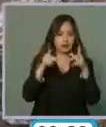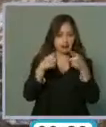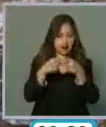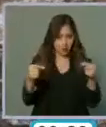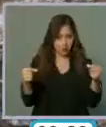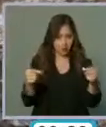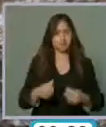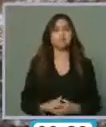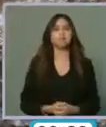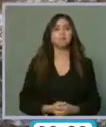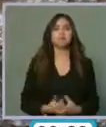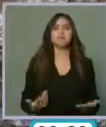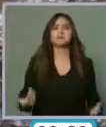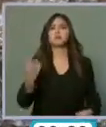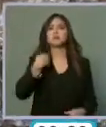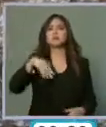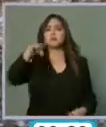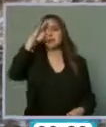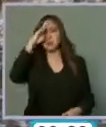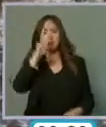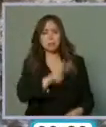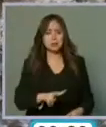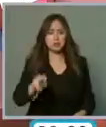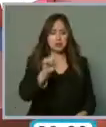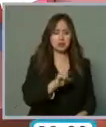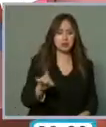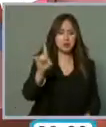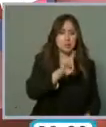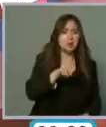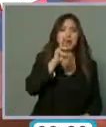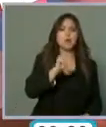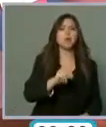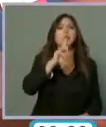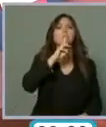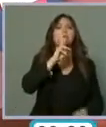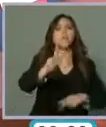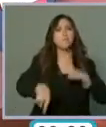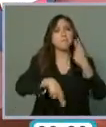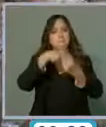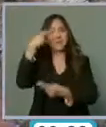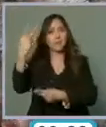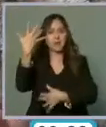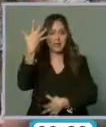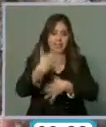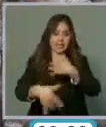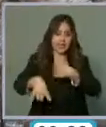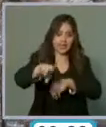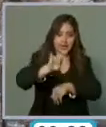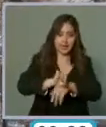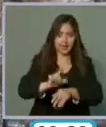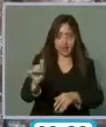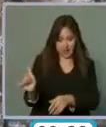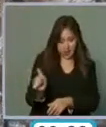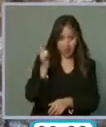ya no nomás nos vamos un fin de semana, como decía Andrés, nos vamos ahí unos 15 días para aprovechar la playita y además